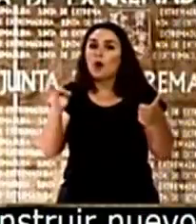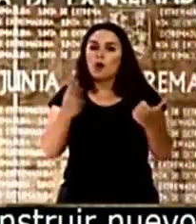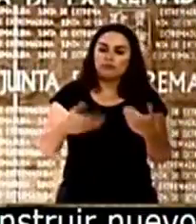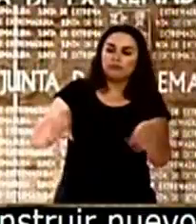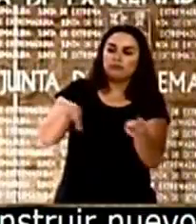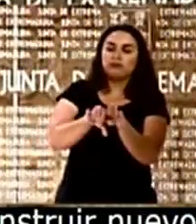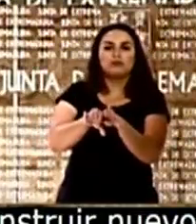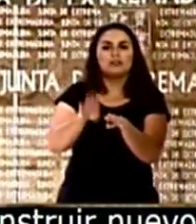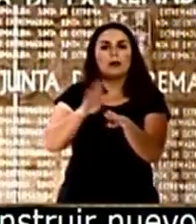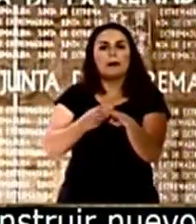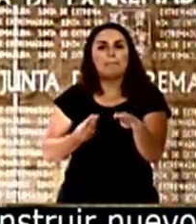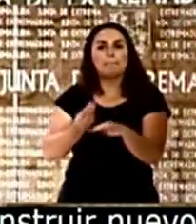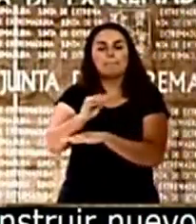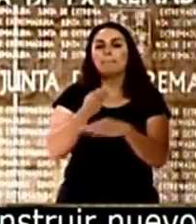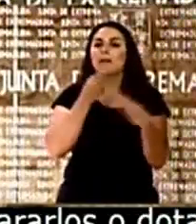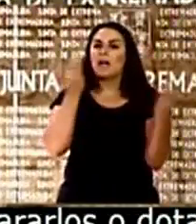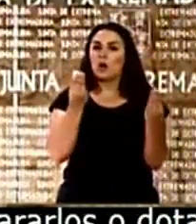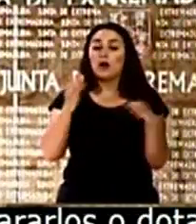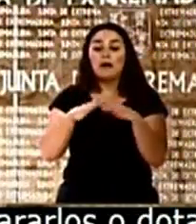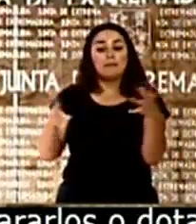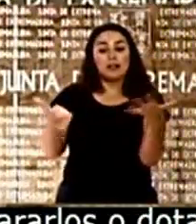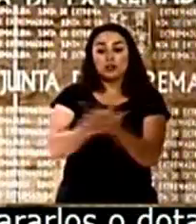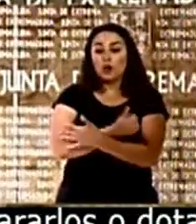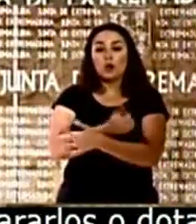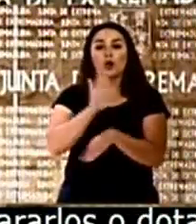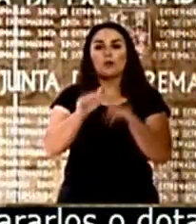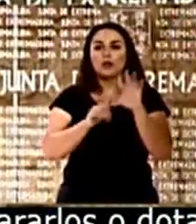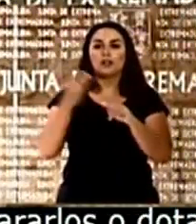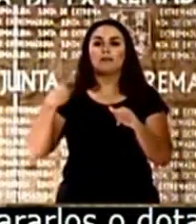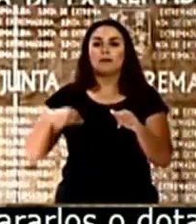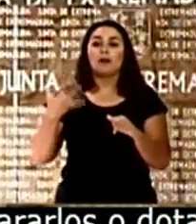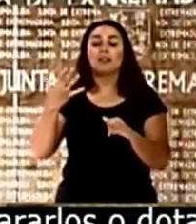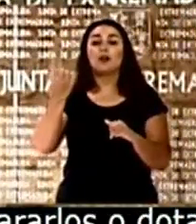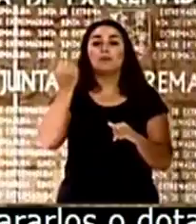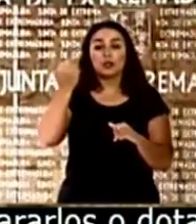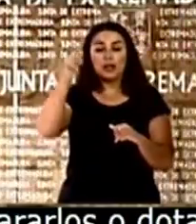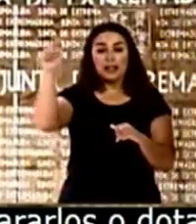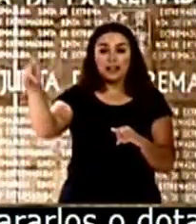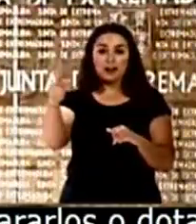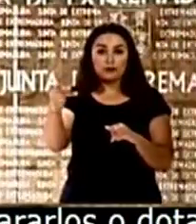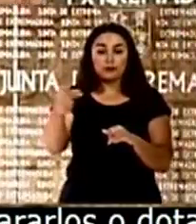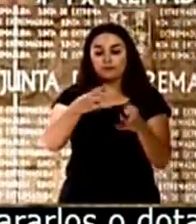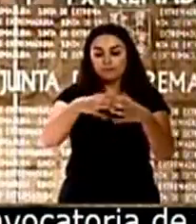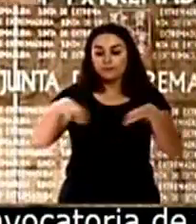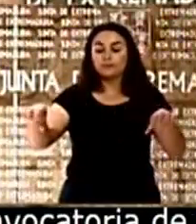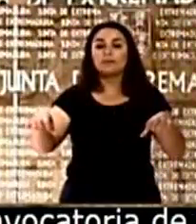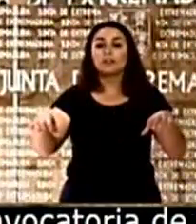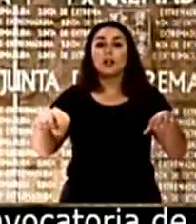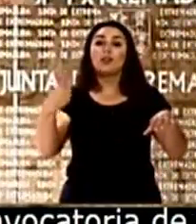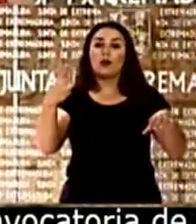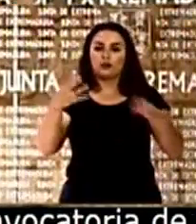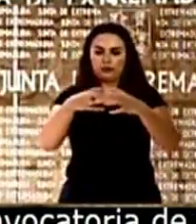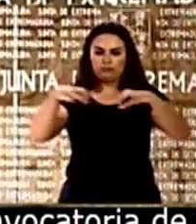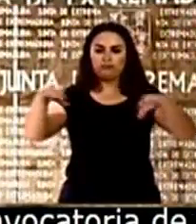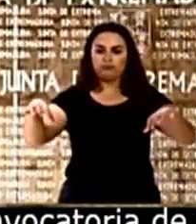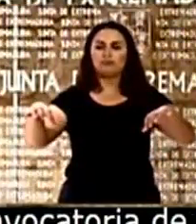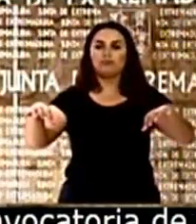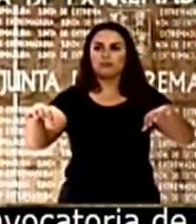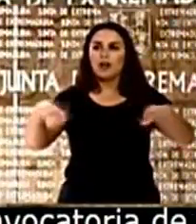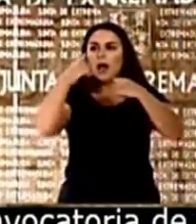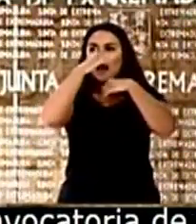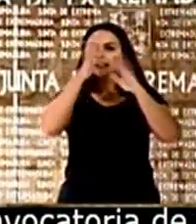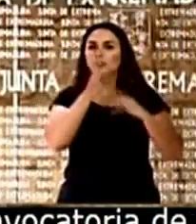dotarlos mejor en su mobiliario. Para todo eso es esta convocatoria de 5 millones de euros, que a su vez se divide en dos convocatorias, atendiendo a